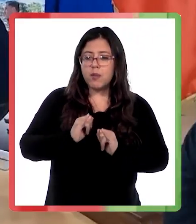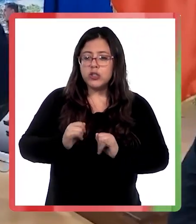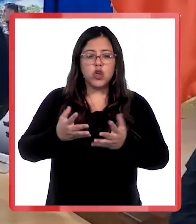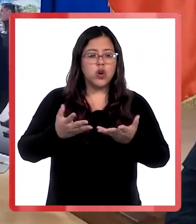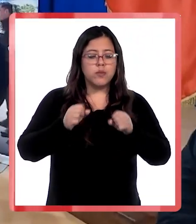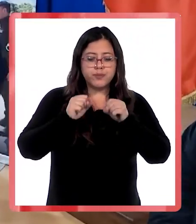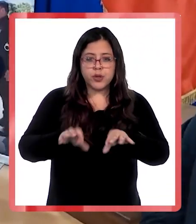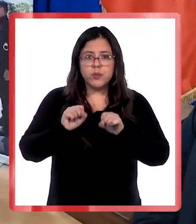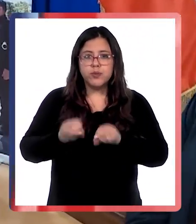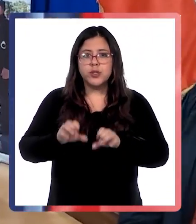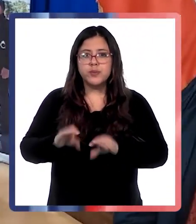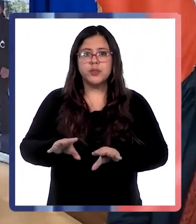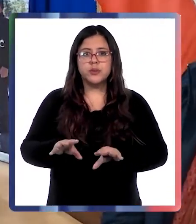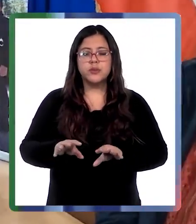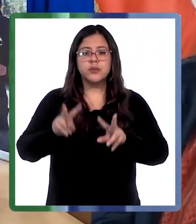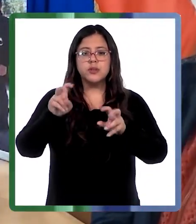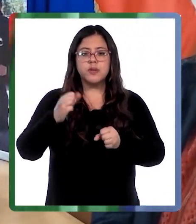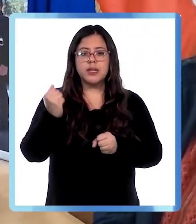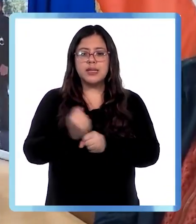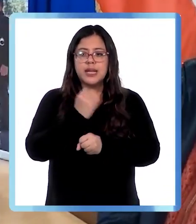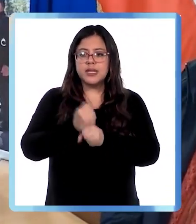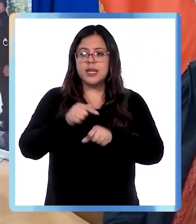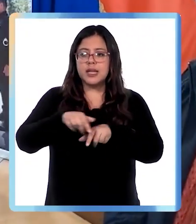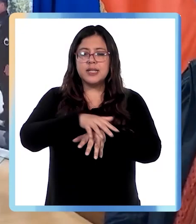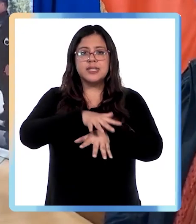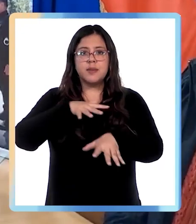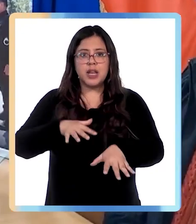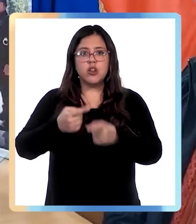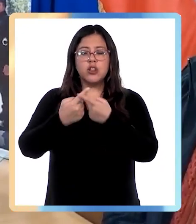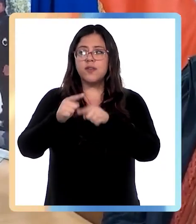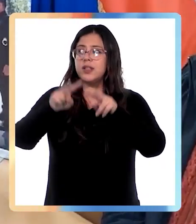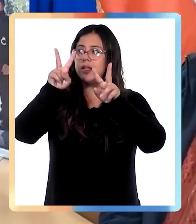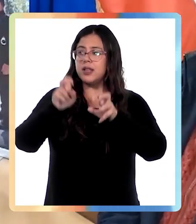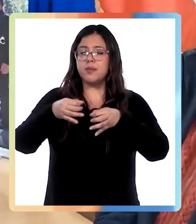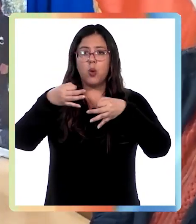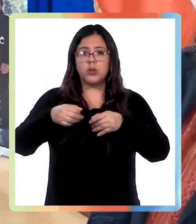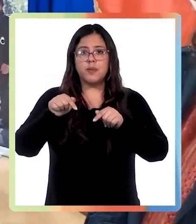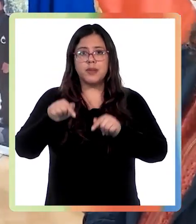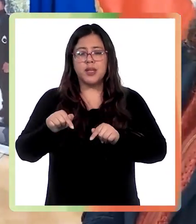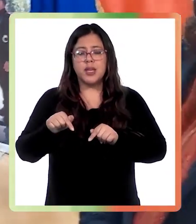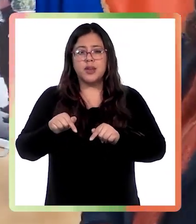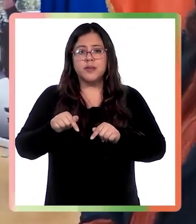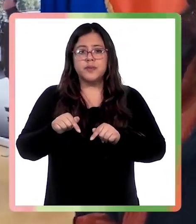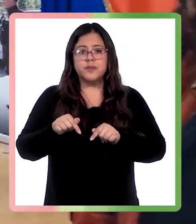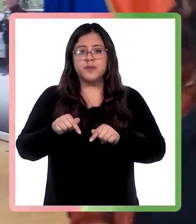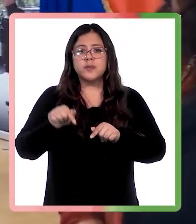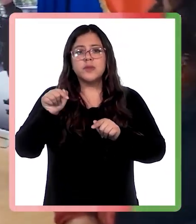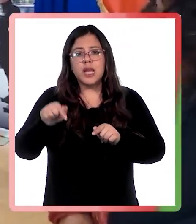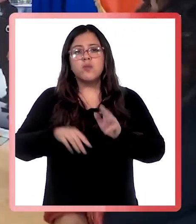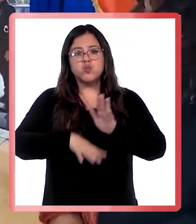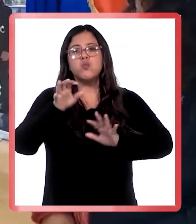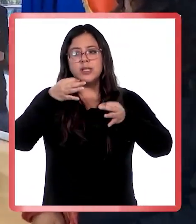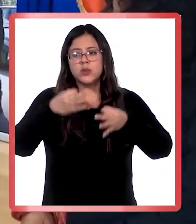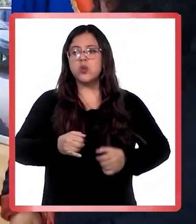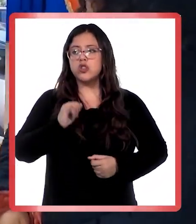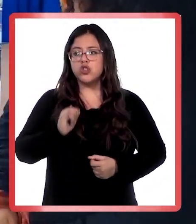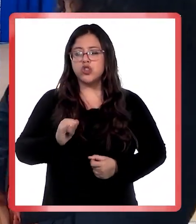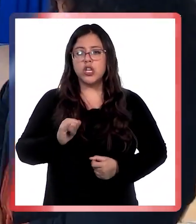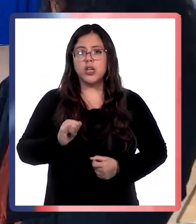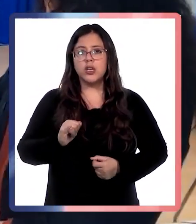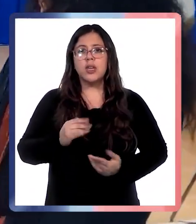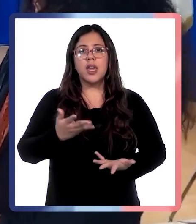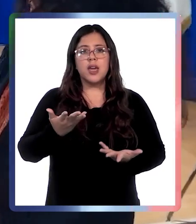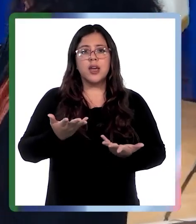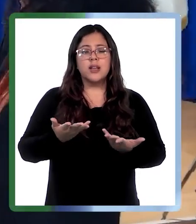materias un grado de preparación con estos talleres este seminario y las diferentes materias que se tocaron acá que le dan una mayor seguridad